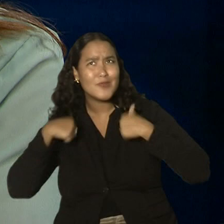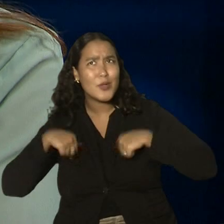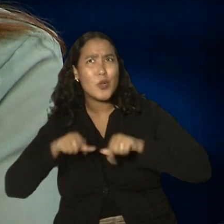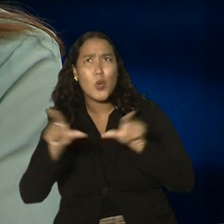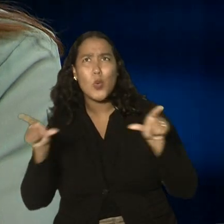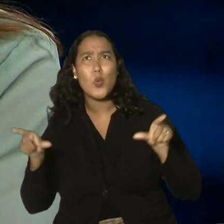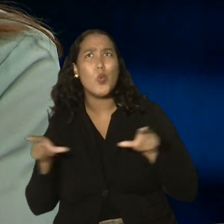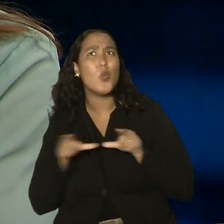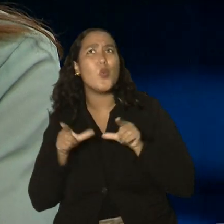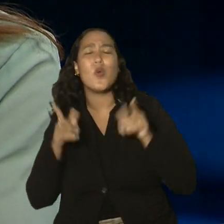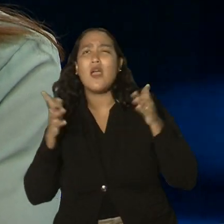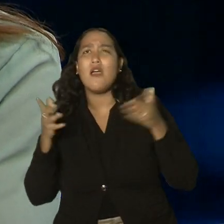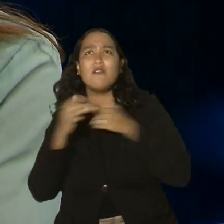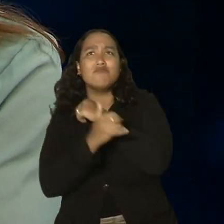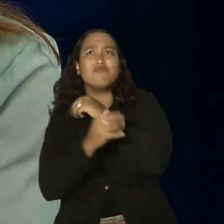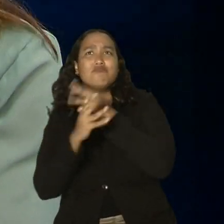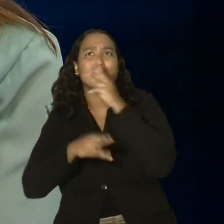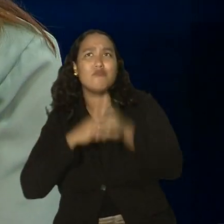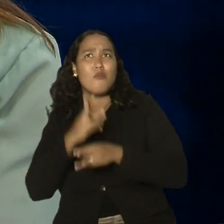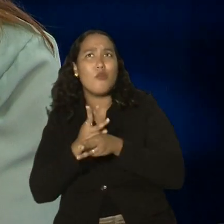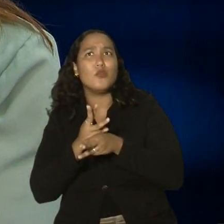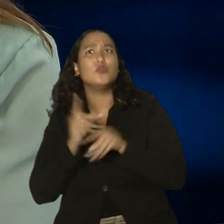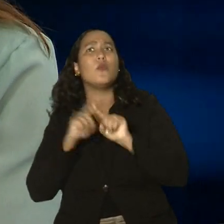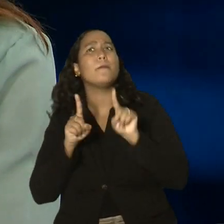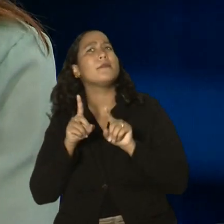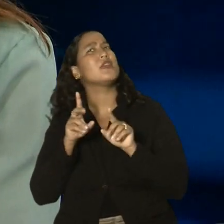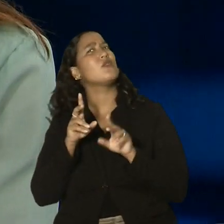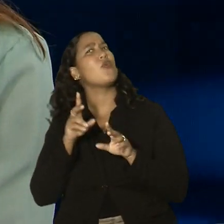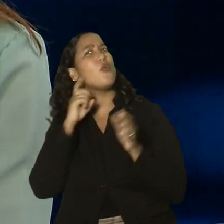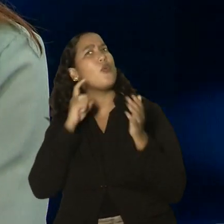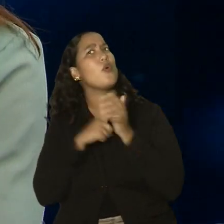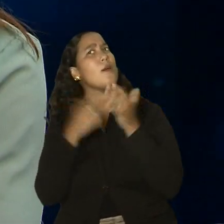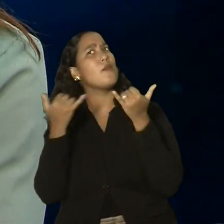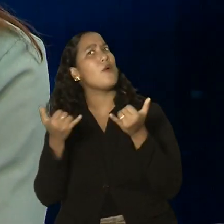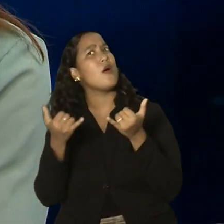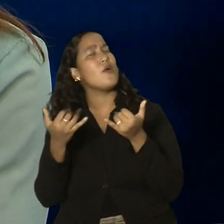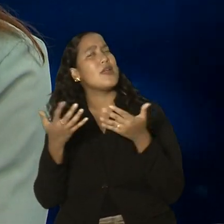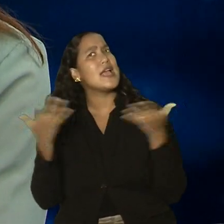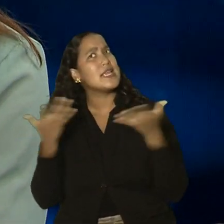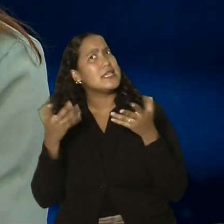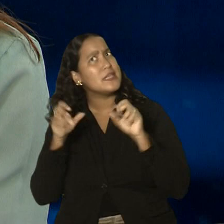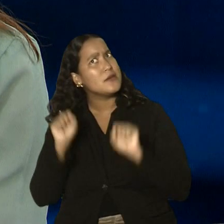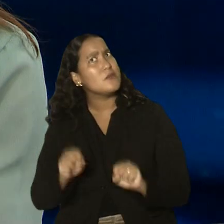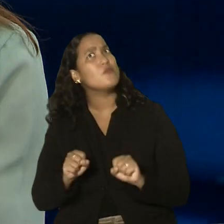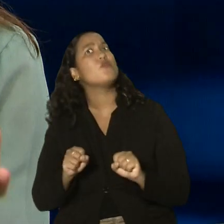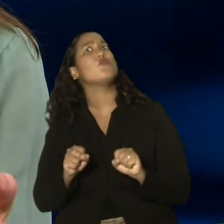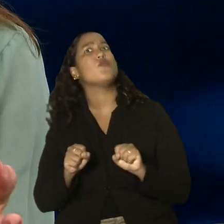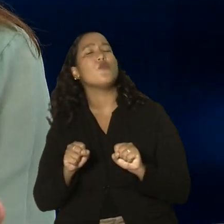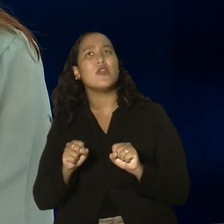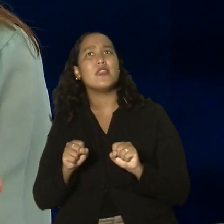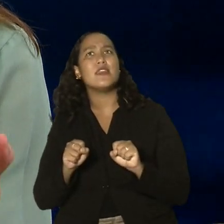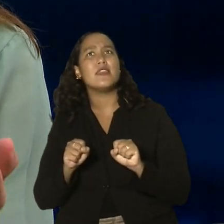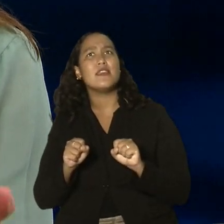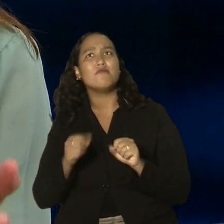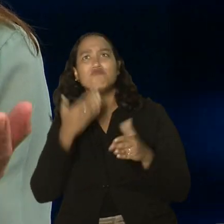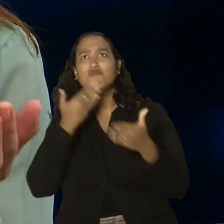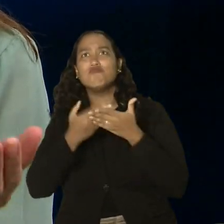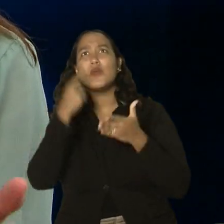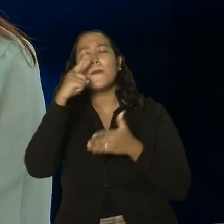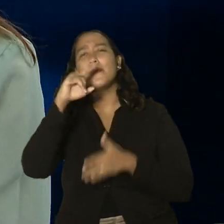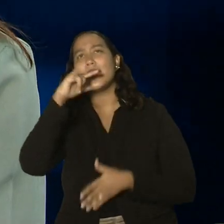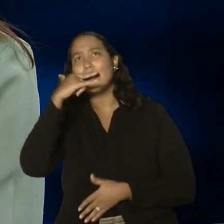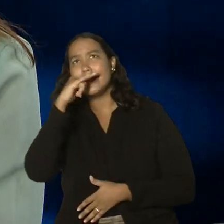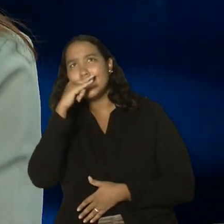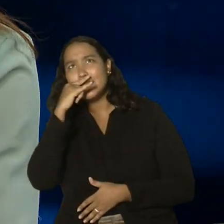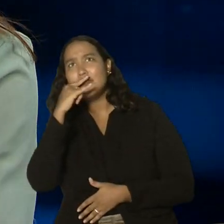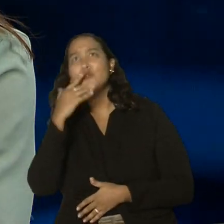pero cuán adecuado puede ser el yoga para los más pequeños cuáles son sus beneficios para esta población Y a partir de qué momento se puede practicar